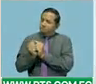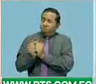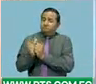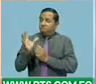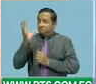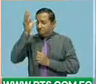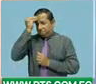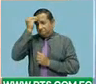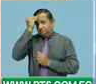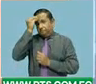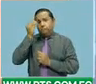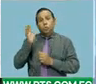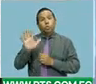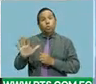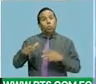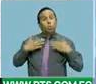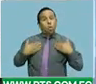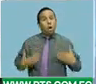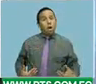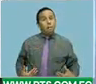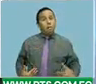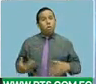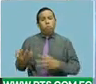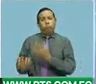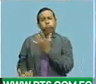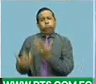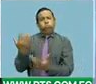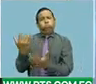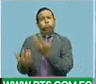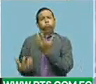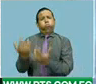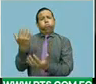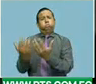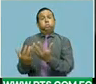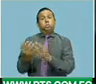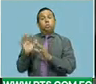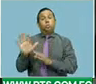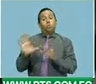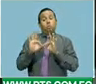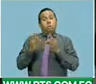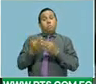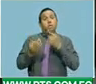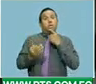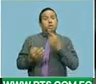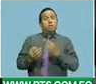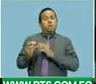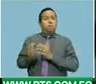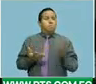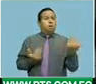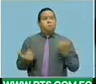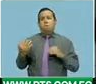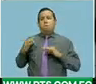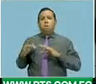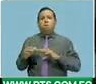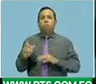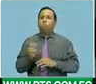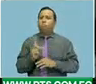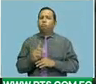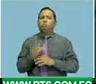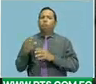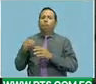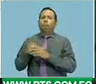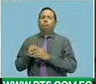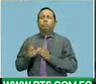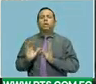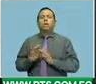Será cremado y para esto sus familiares descartaron que haya un funeral, pero piden que lo recuerden como la gran persona y artista que fue,